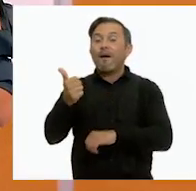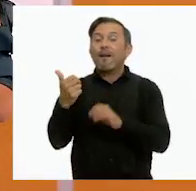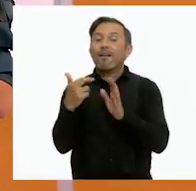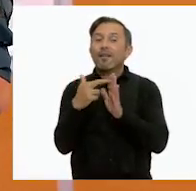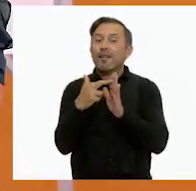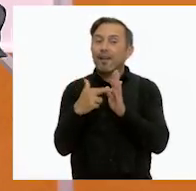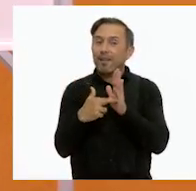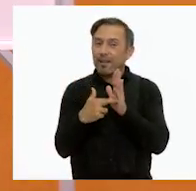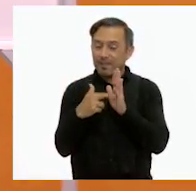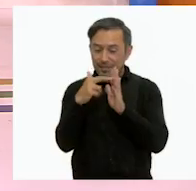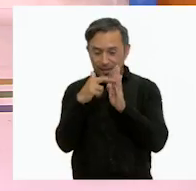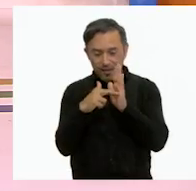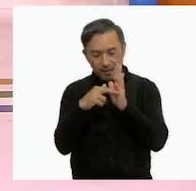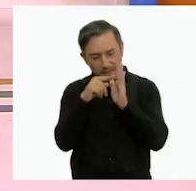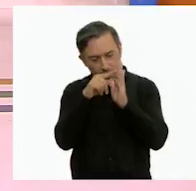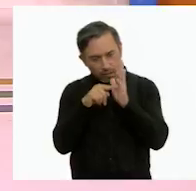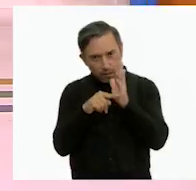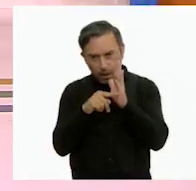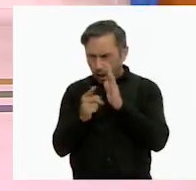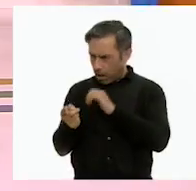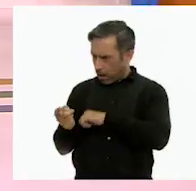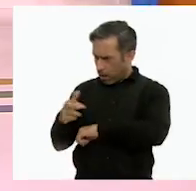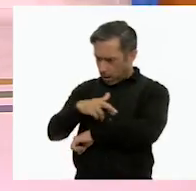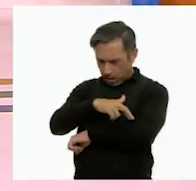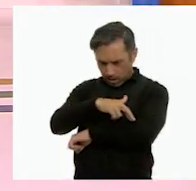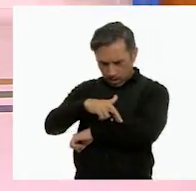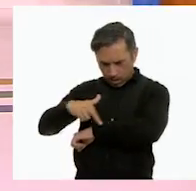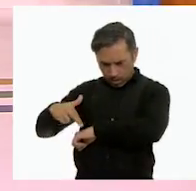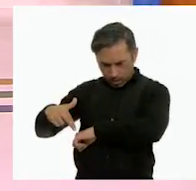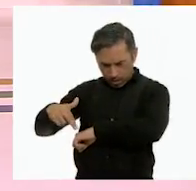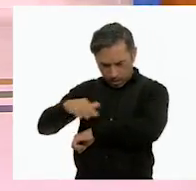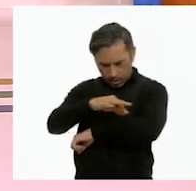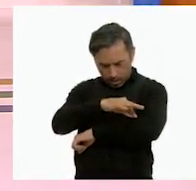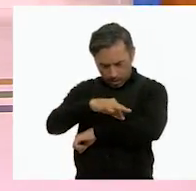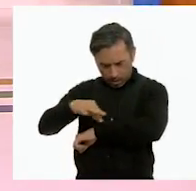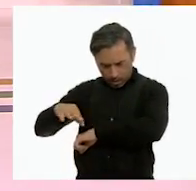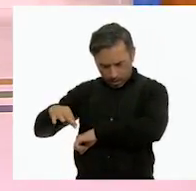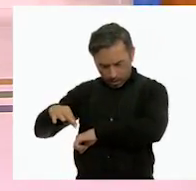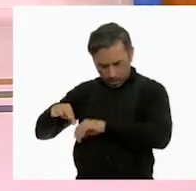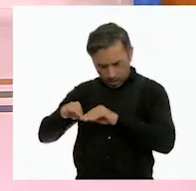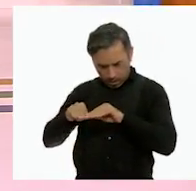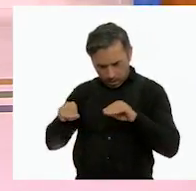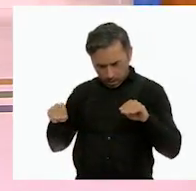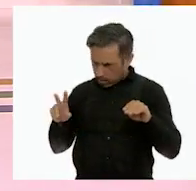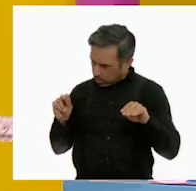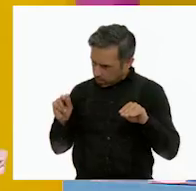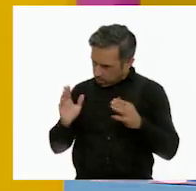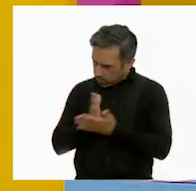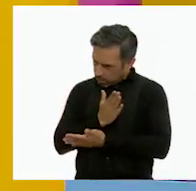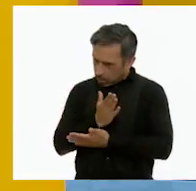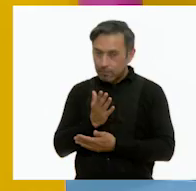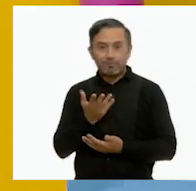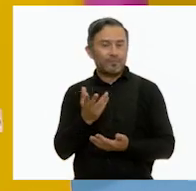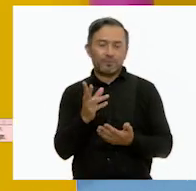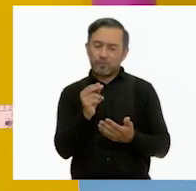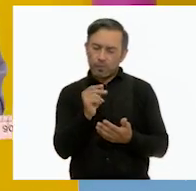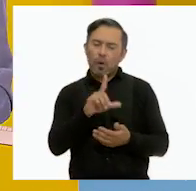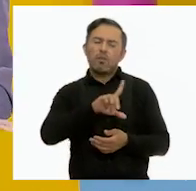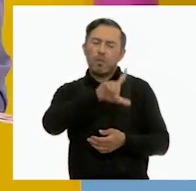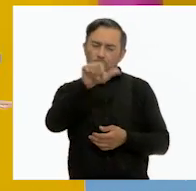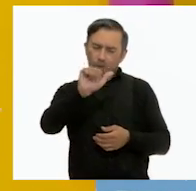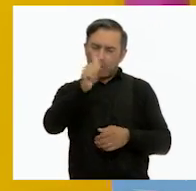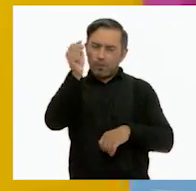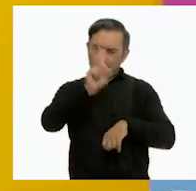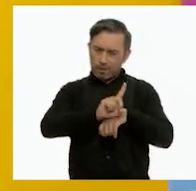convivencia. O sea, ¿esta no funciona ahorita? No la vamos a utilizar por ahora. Quizá en algún momento podamos utilizarla. Bueno, está